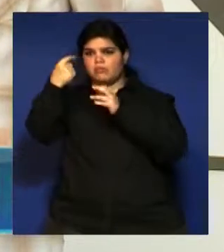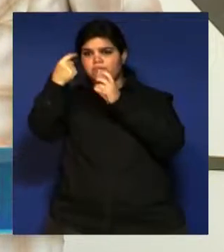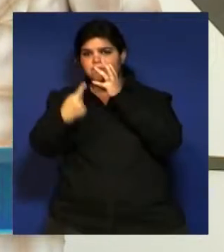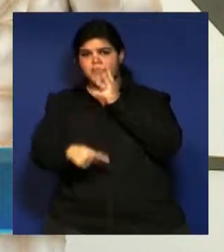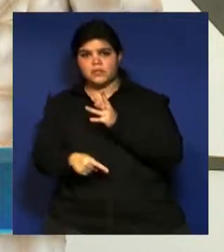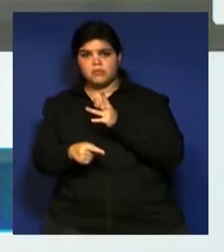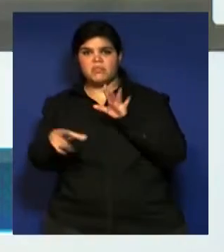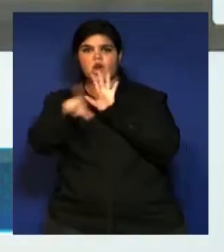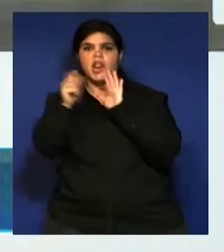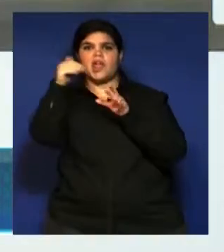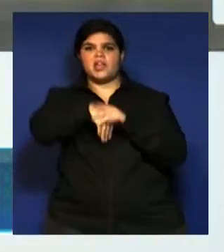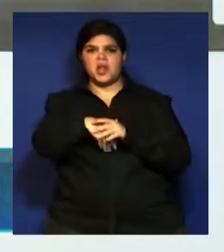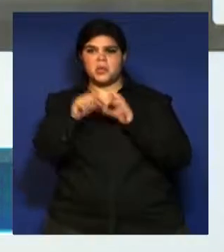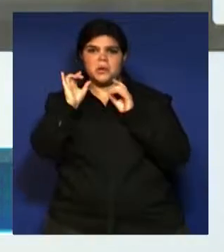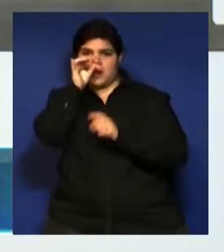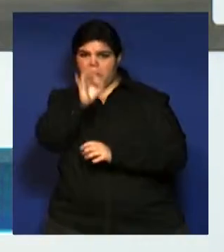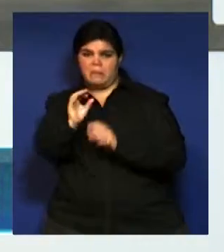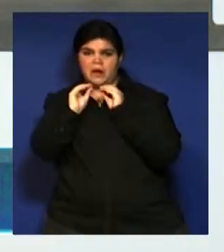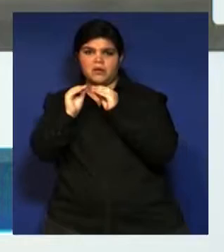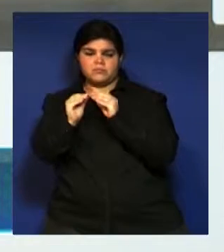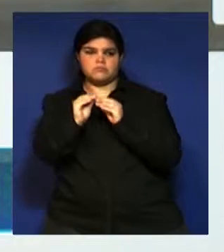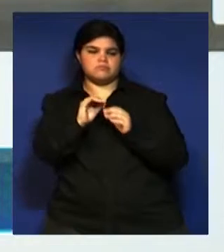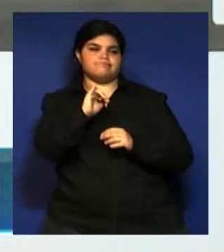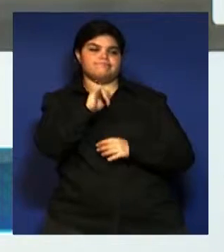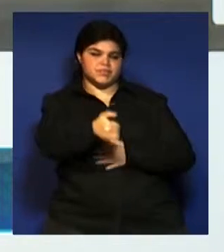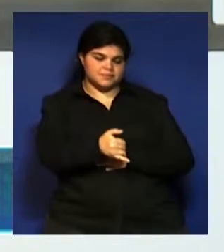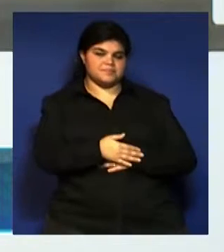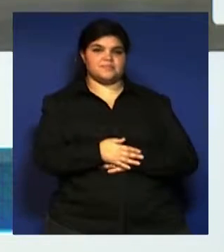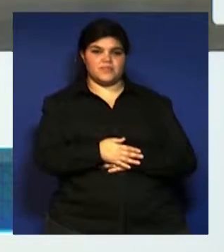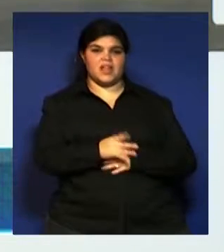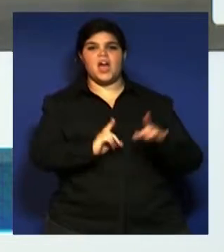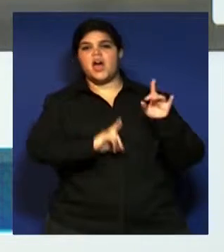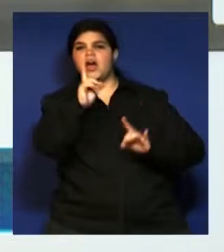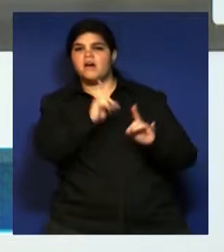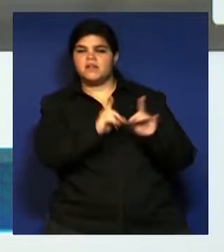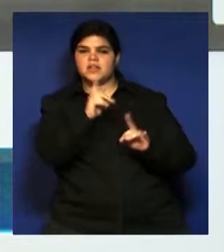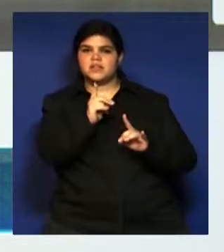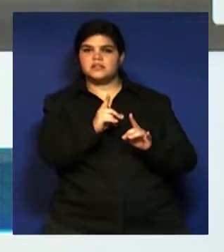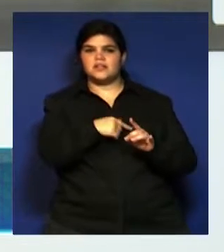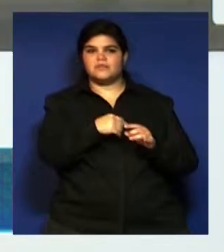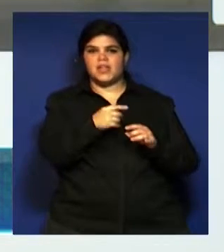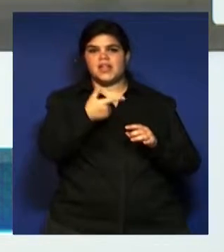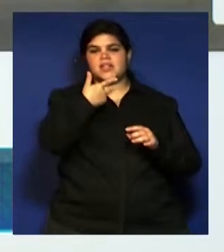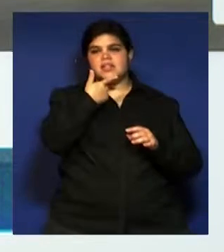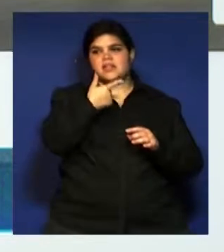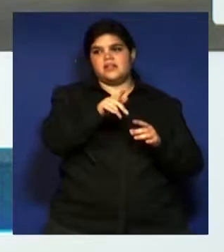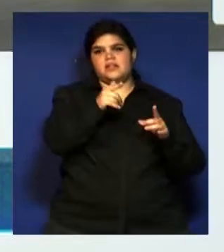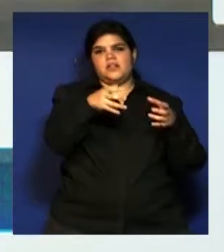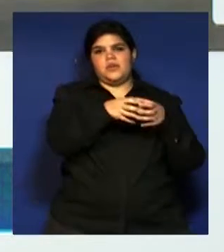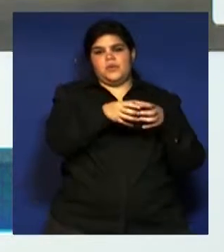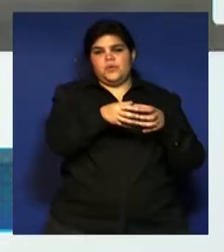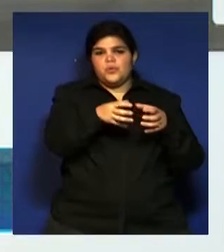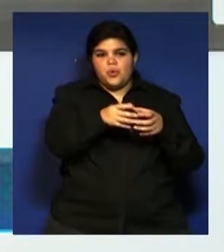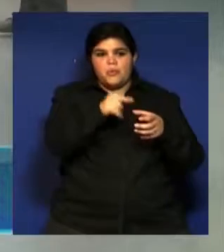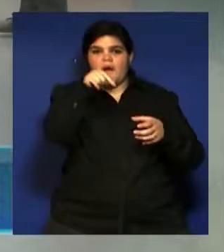legislatura. Sí, de hecho, casi ninguno ha pasado de una cámara a la otra, digamos, no han superado ni siquiera en la instancia de comisiones. Claro, en y